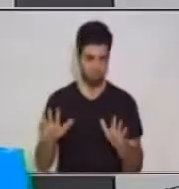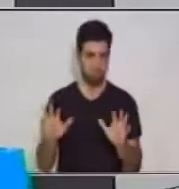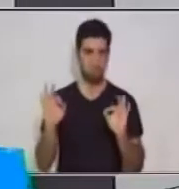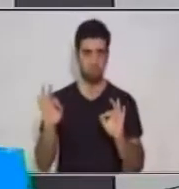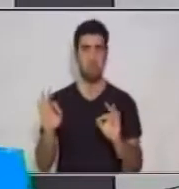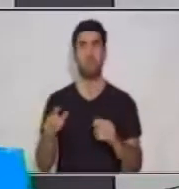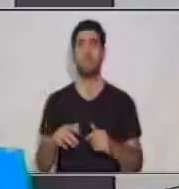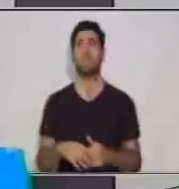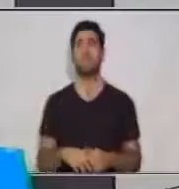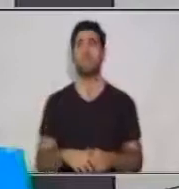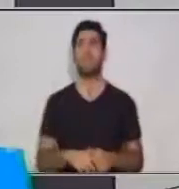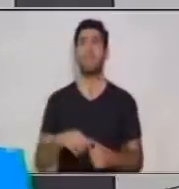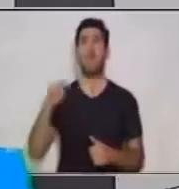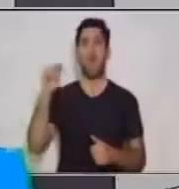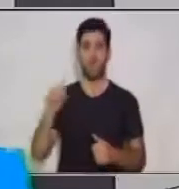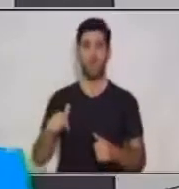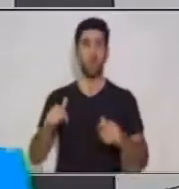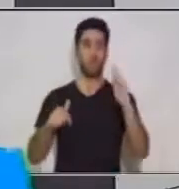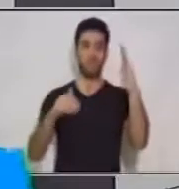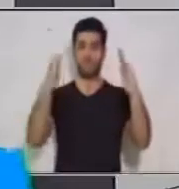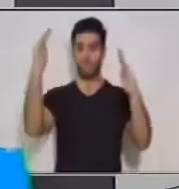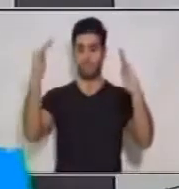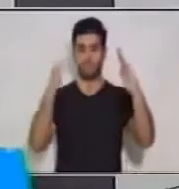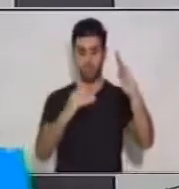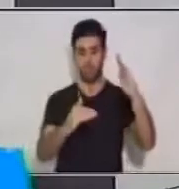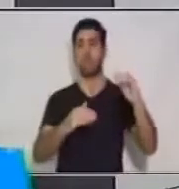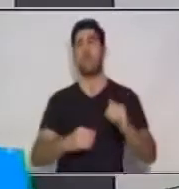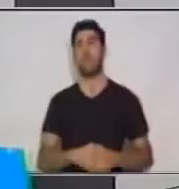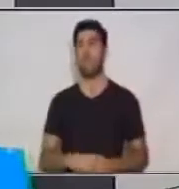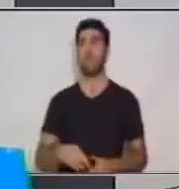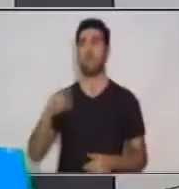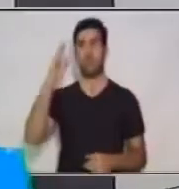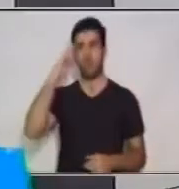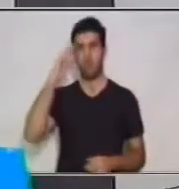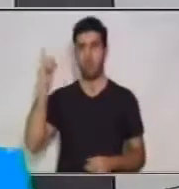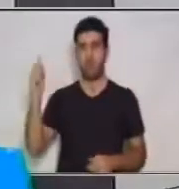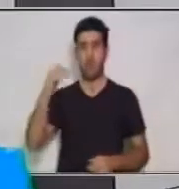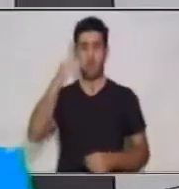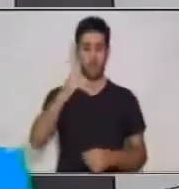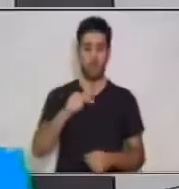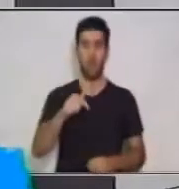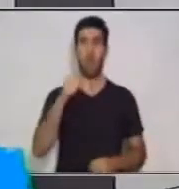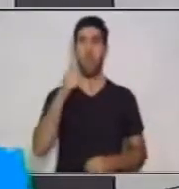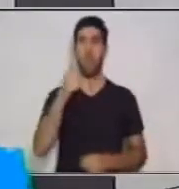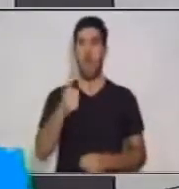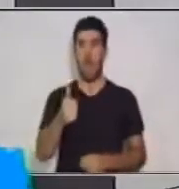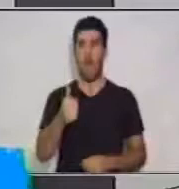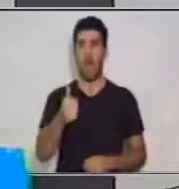vértices. Los lados. Aquí vamos a tener el lado A,